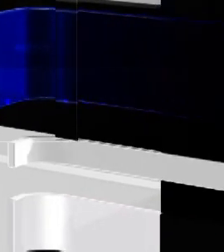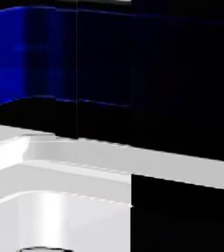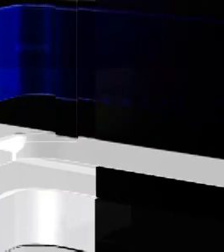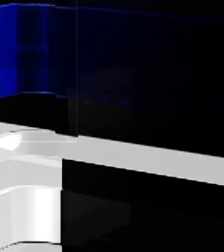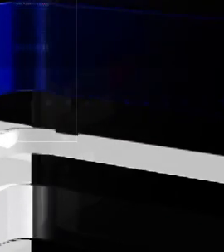gracias